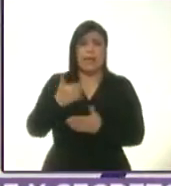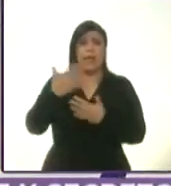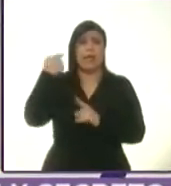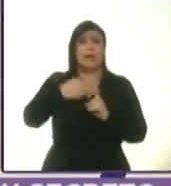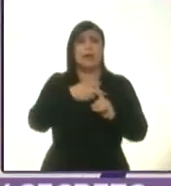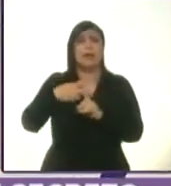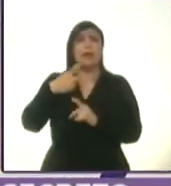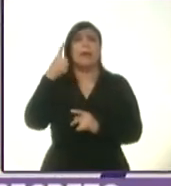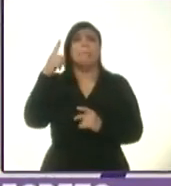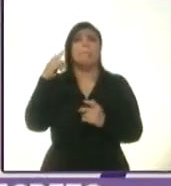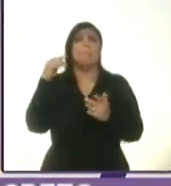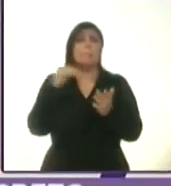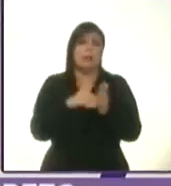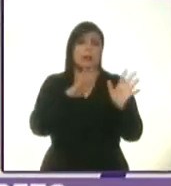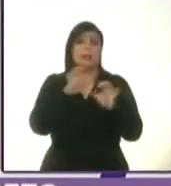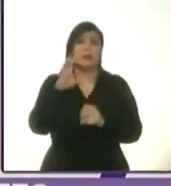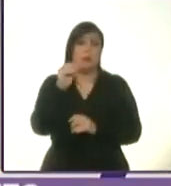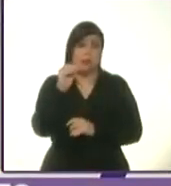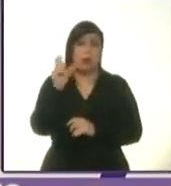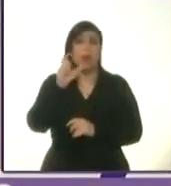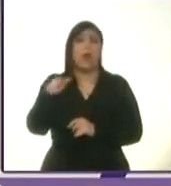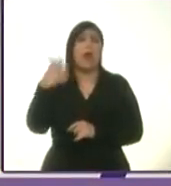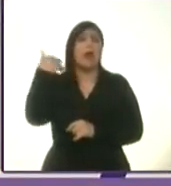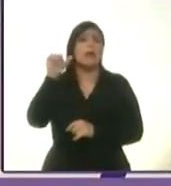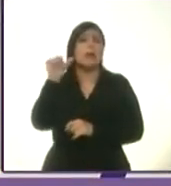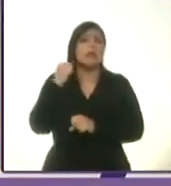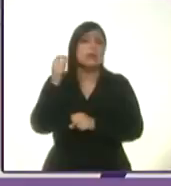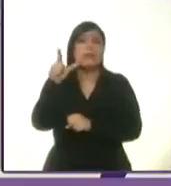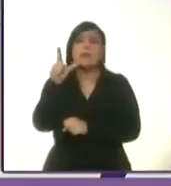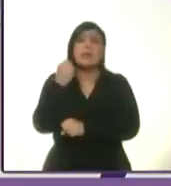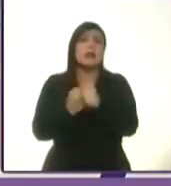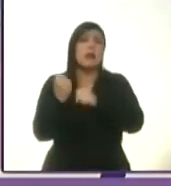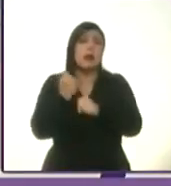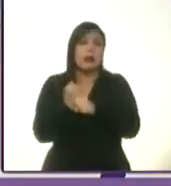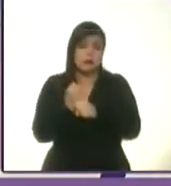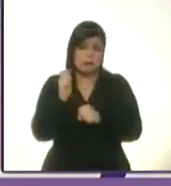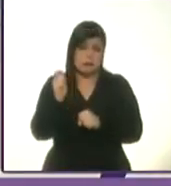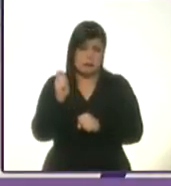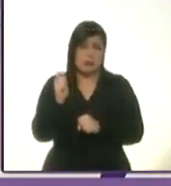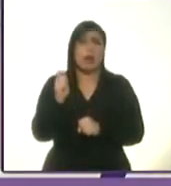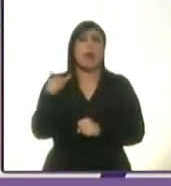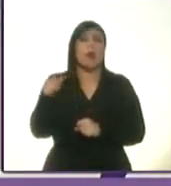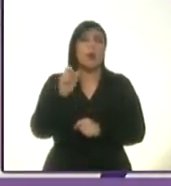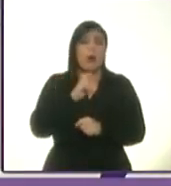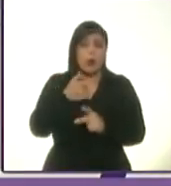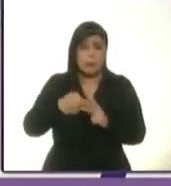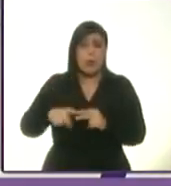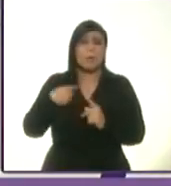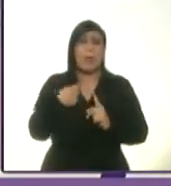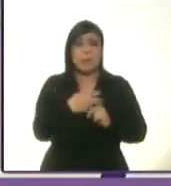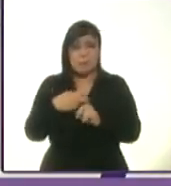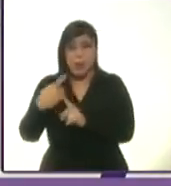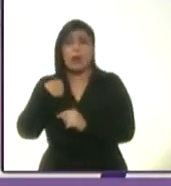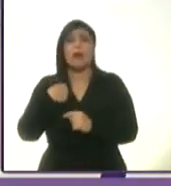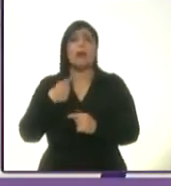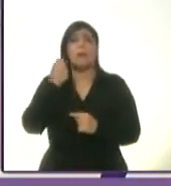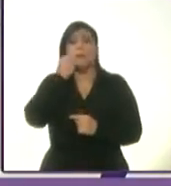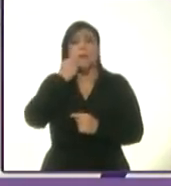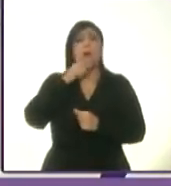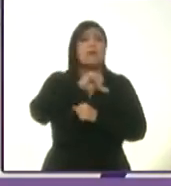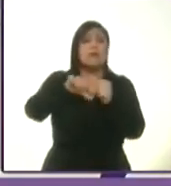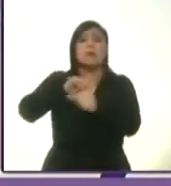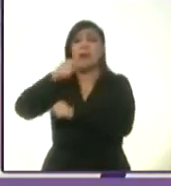1990 claudia cuando apenas tenía 17 años a partir de esa fecha sus captores lo obligaron a prostituirse